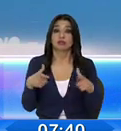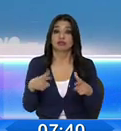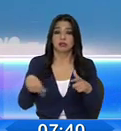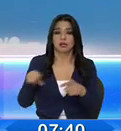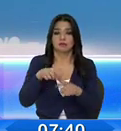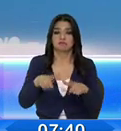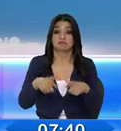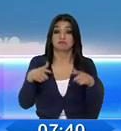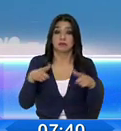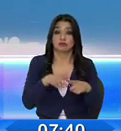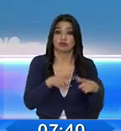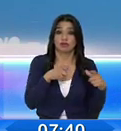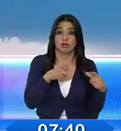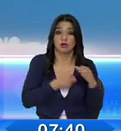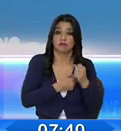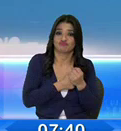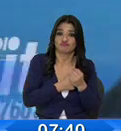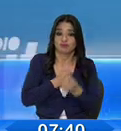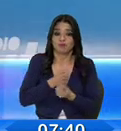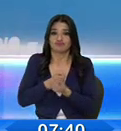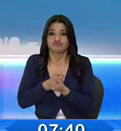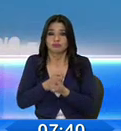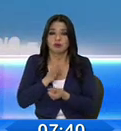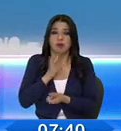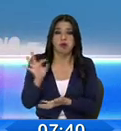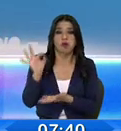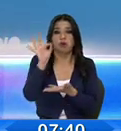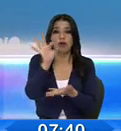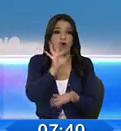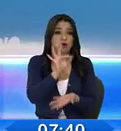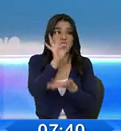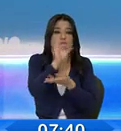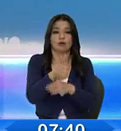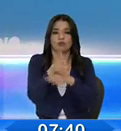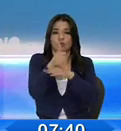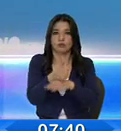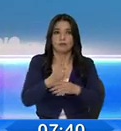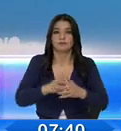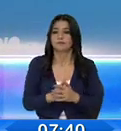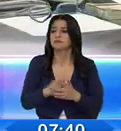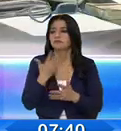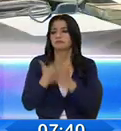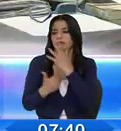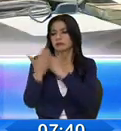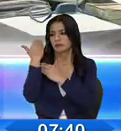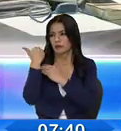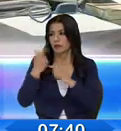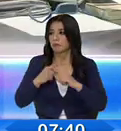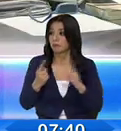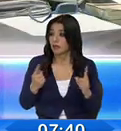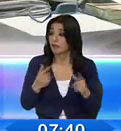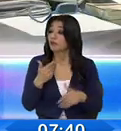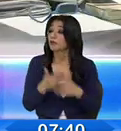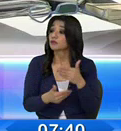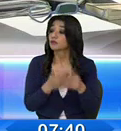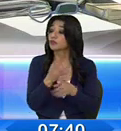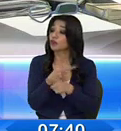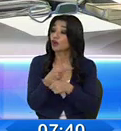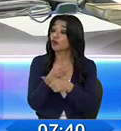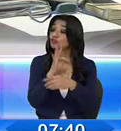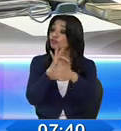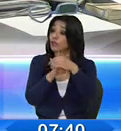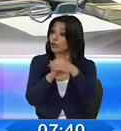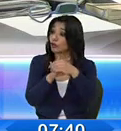de acuerdo a cómo se daban estas componendas y se designaba autoridades con el consejo de